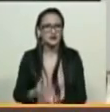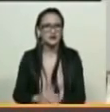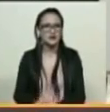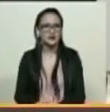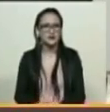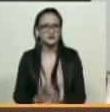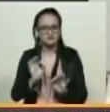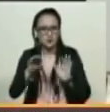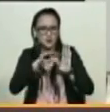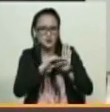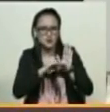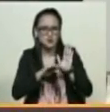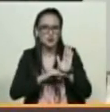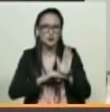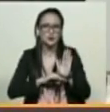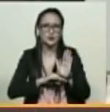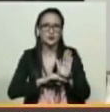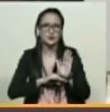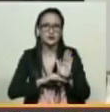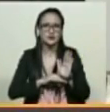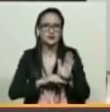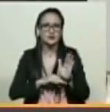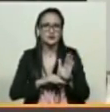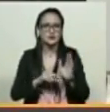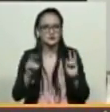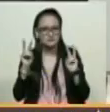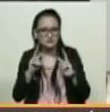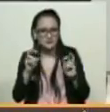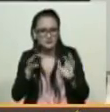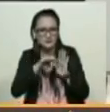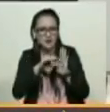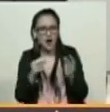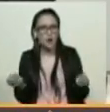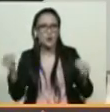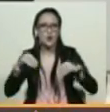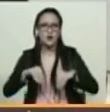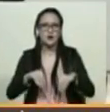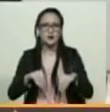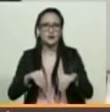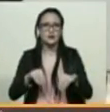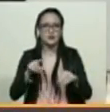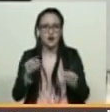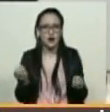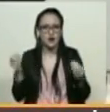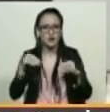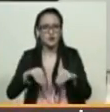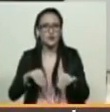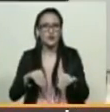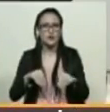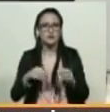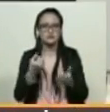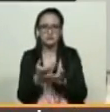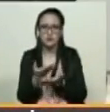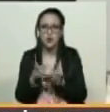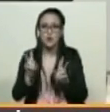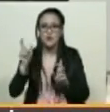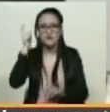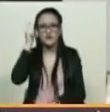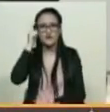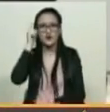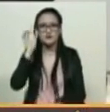de especificidad mayor. Pero revisa el acuerdo dominicano con respecto a este acuerdo. Este acuerdo lo que hace es proponer una nueva fecha